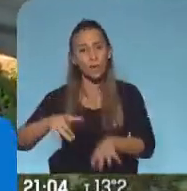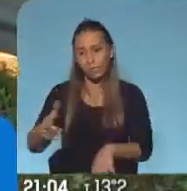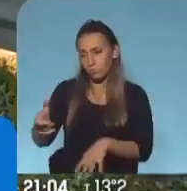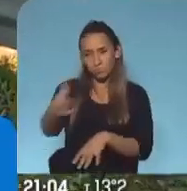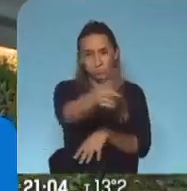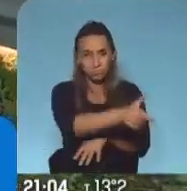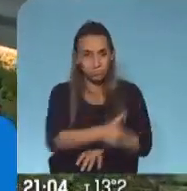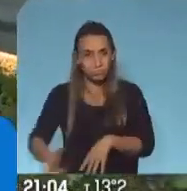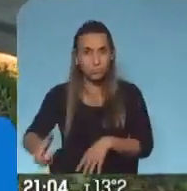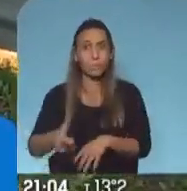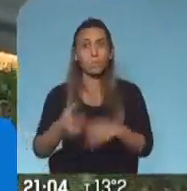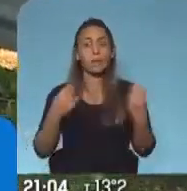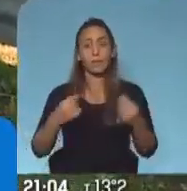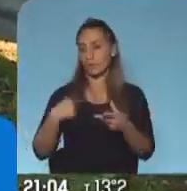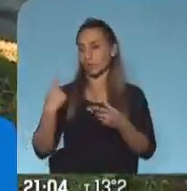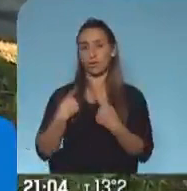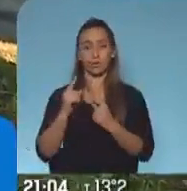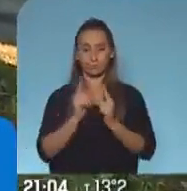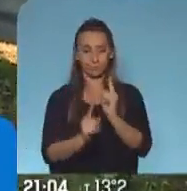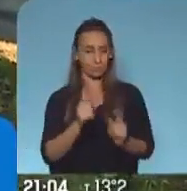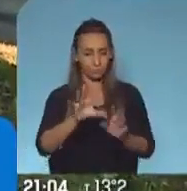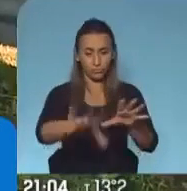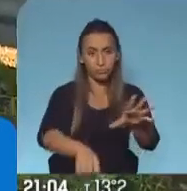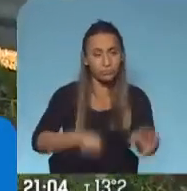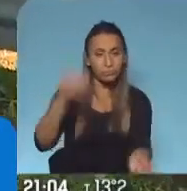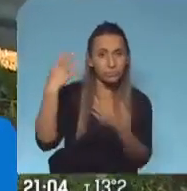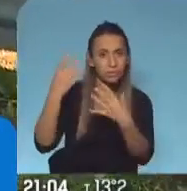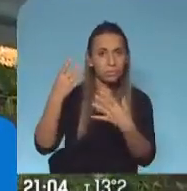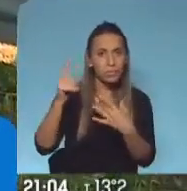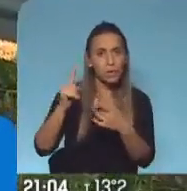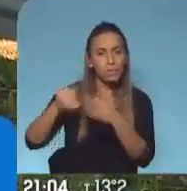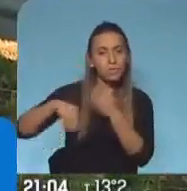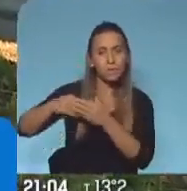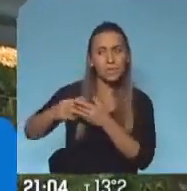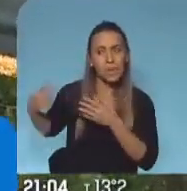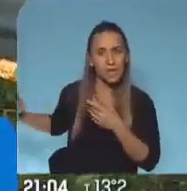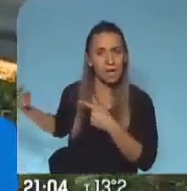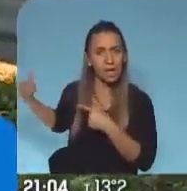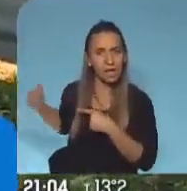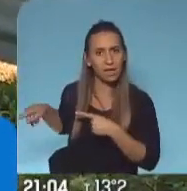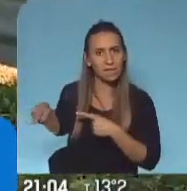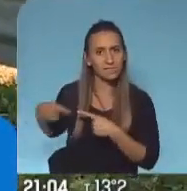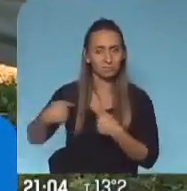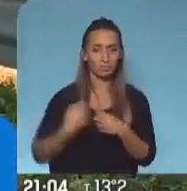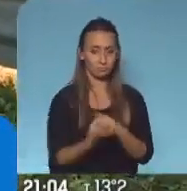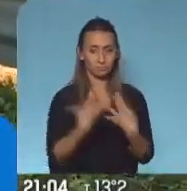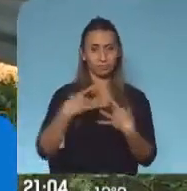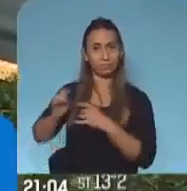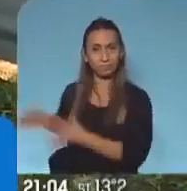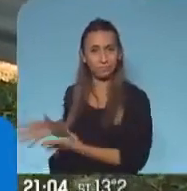una familia, no toman conciencia, ¿no? Lo que está pasando y a partir de ahí, ¿no? Cuidémonos entre todos. Más allá del virus también está el